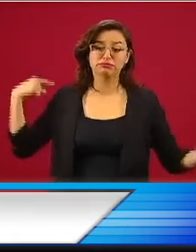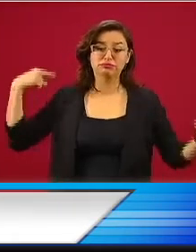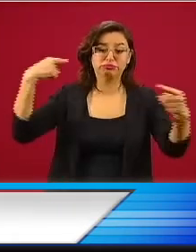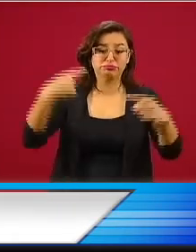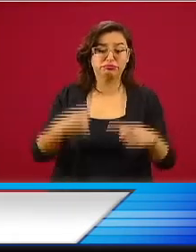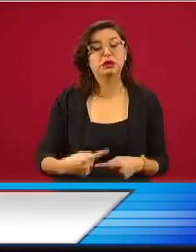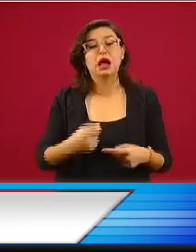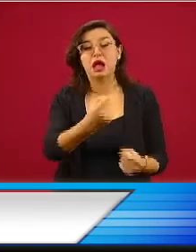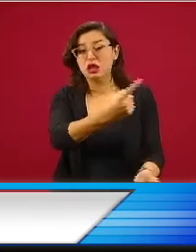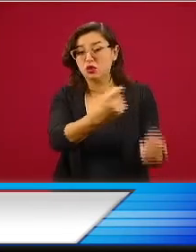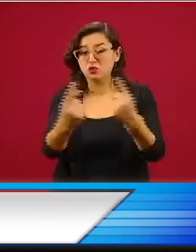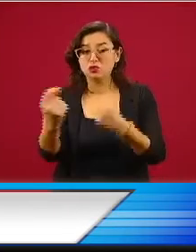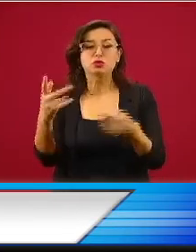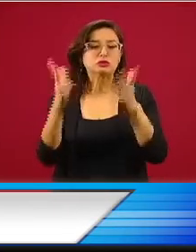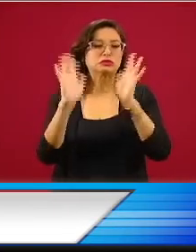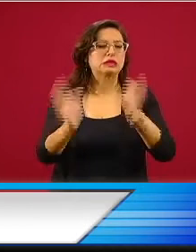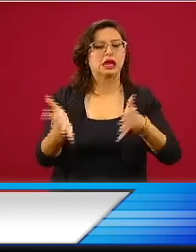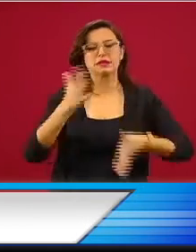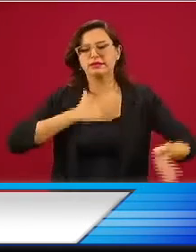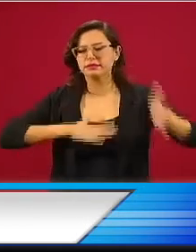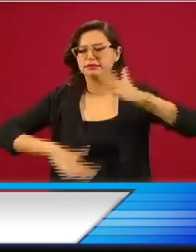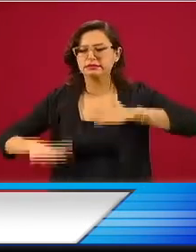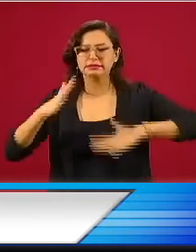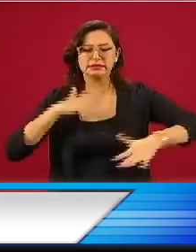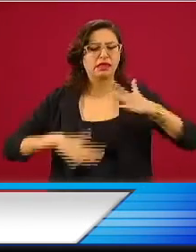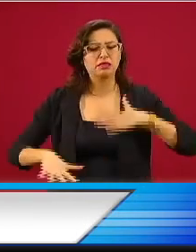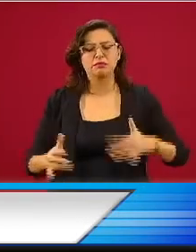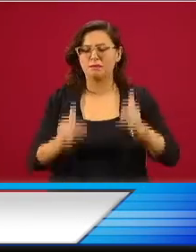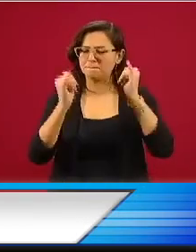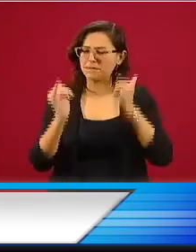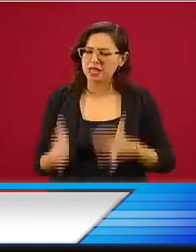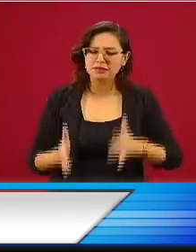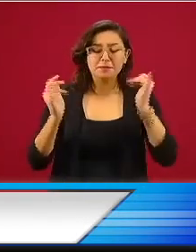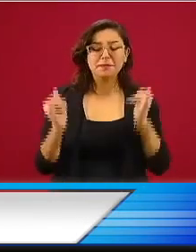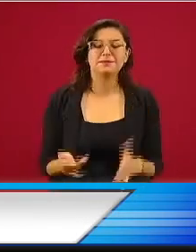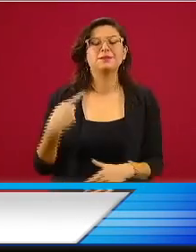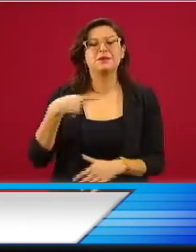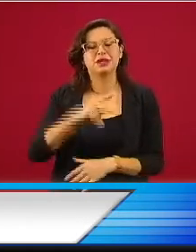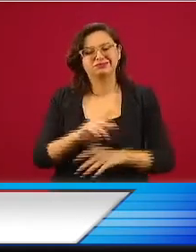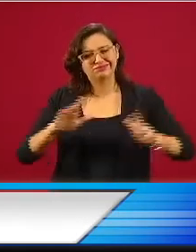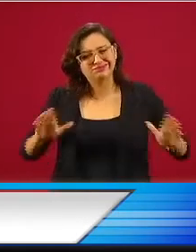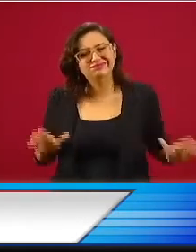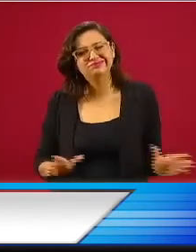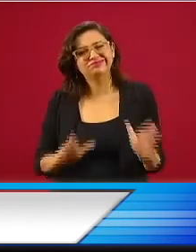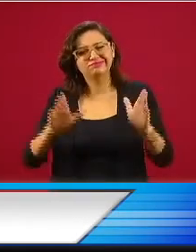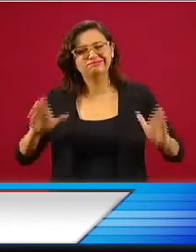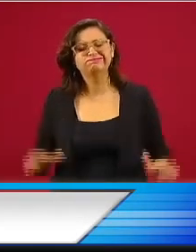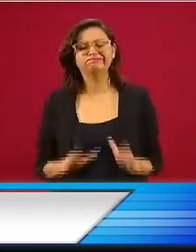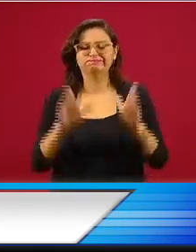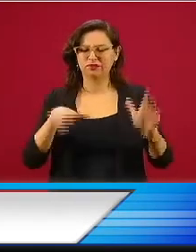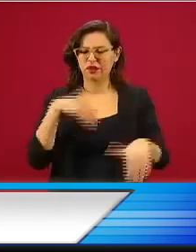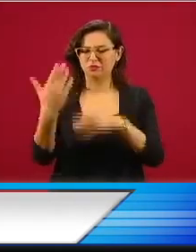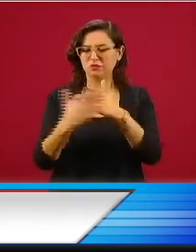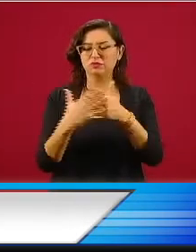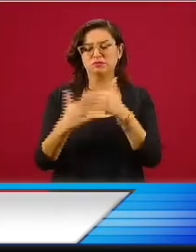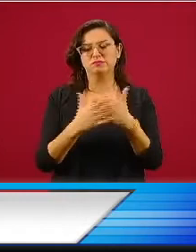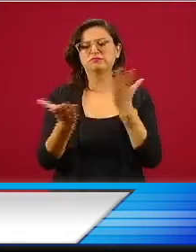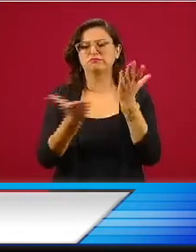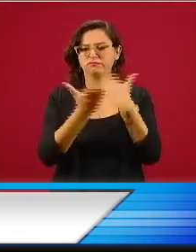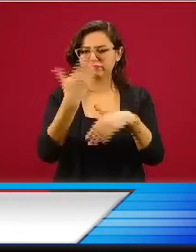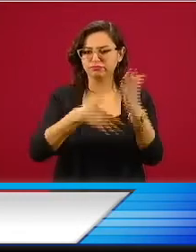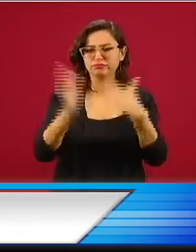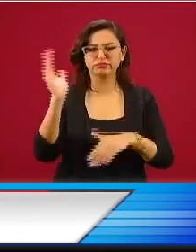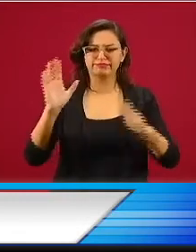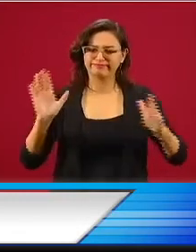revertirse y esto lo podemos ver en la recuperación del del dólar en el momento crítico de la pandemia todas las monedas han sufrido